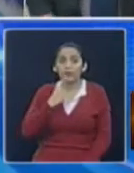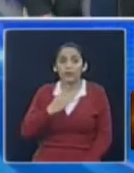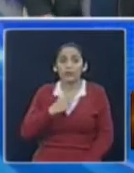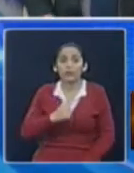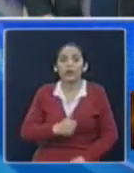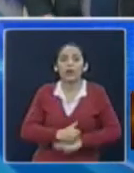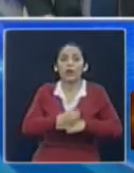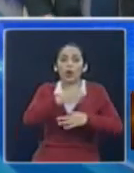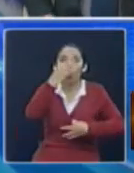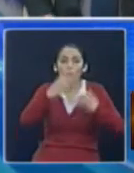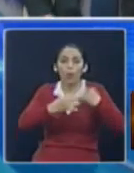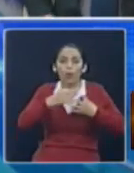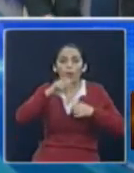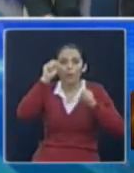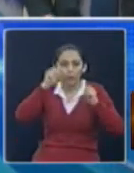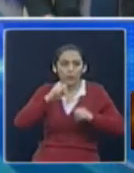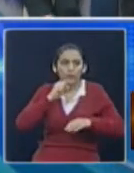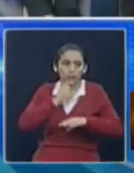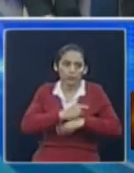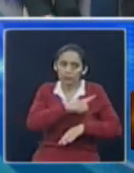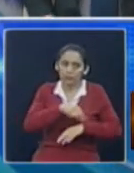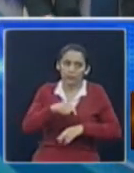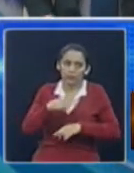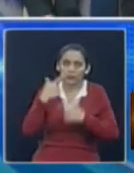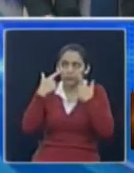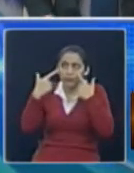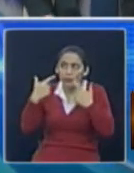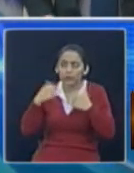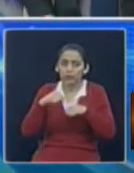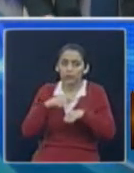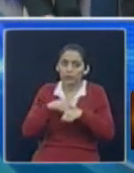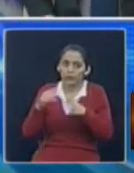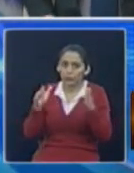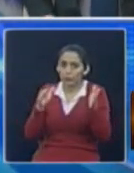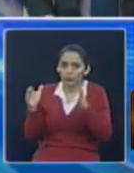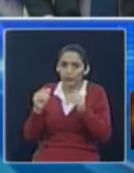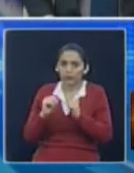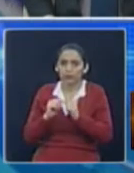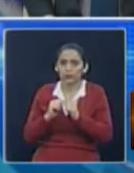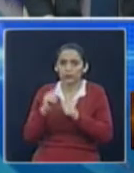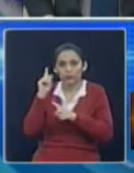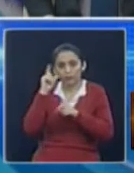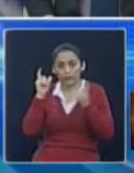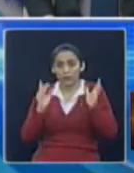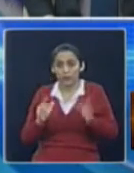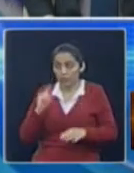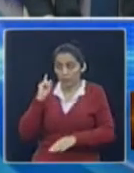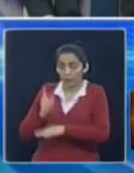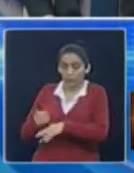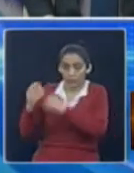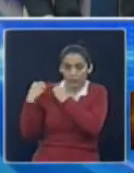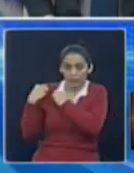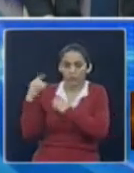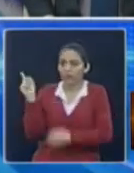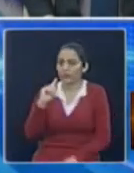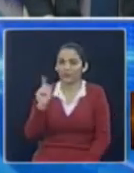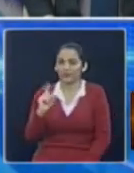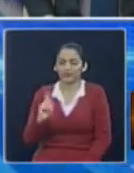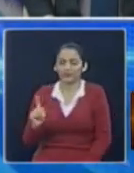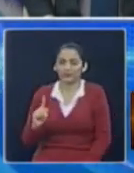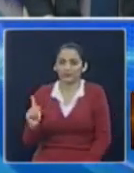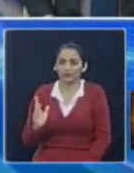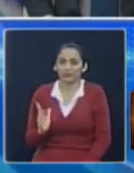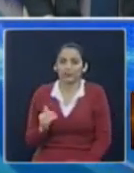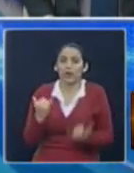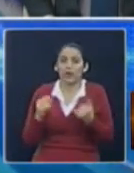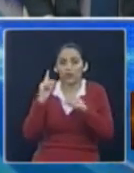Sí, pero eso está en la prudencia del fiscal no hacerlo. O sea, no está obligado el fiscal a hacerlo. Yo no le sugeriría al